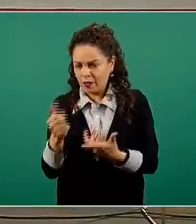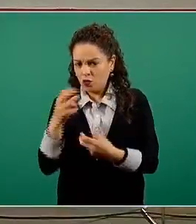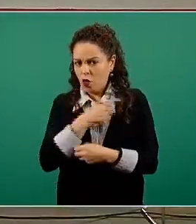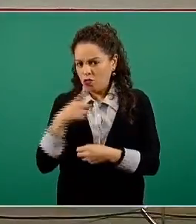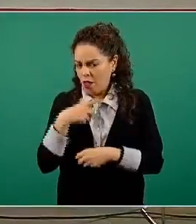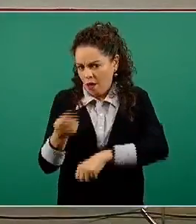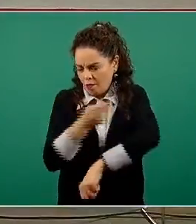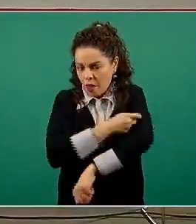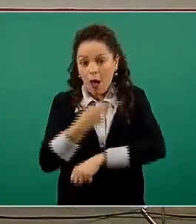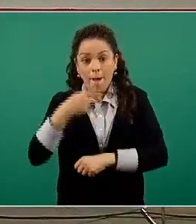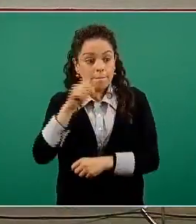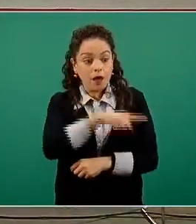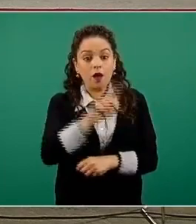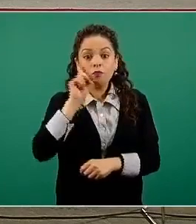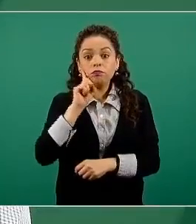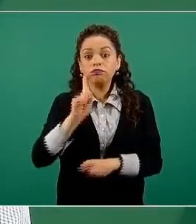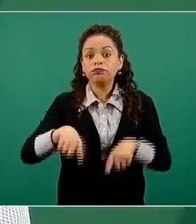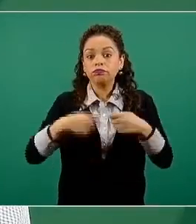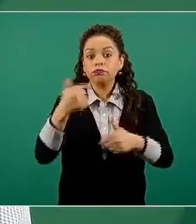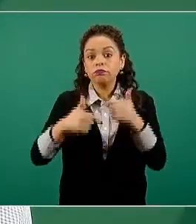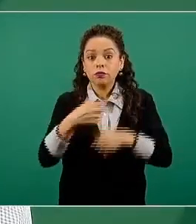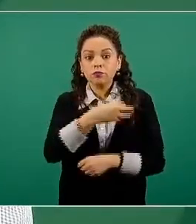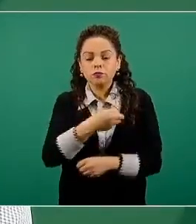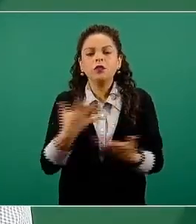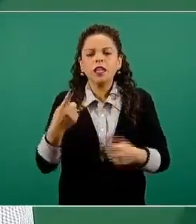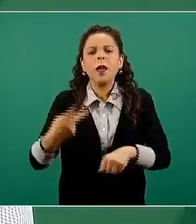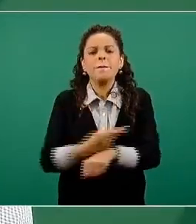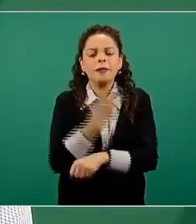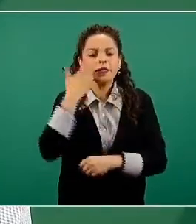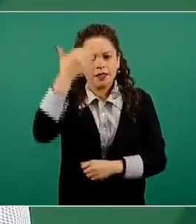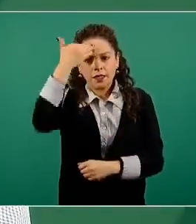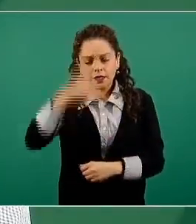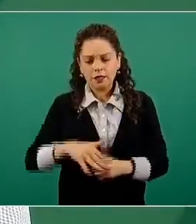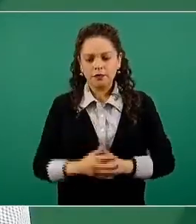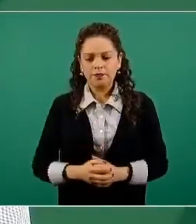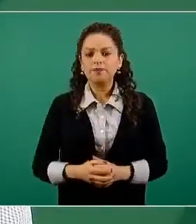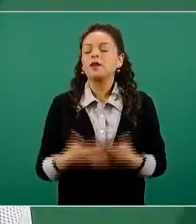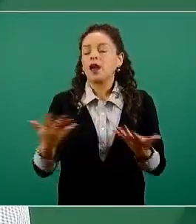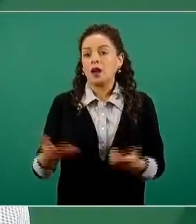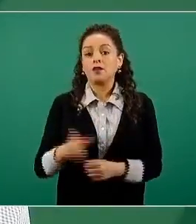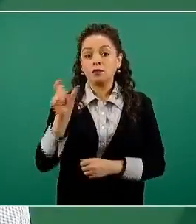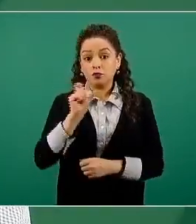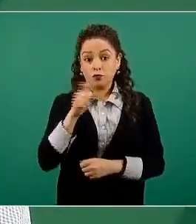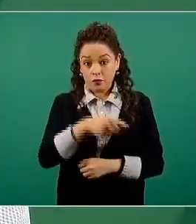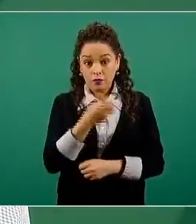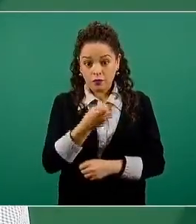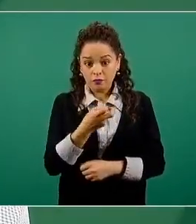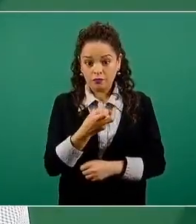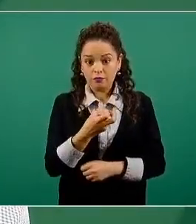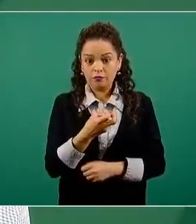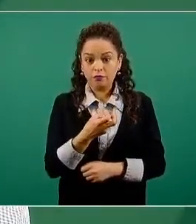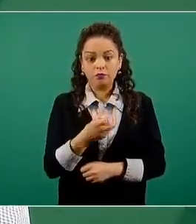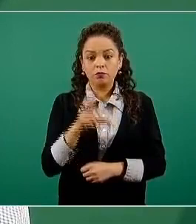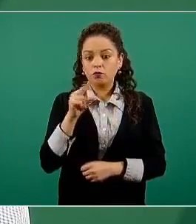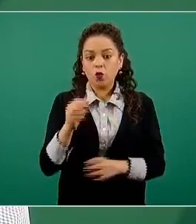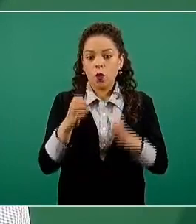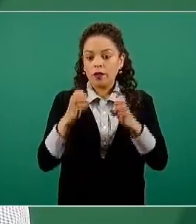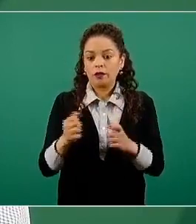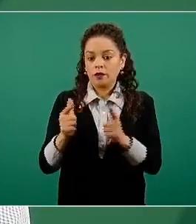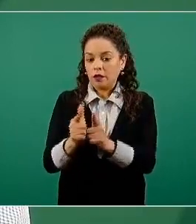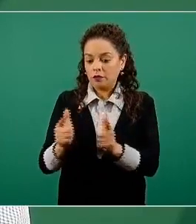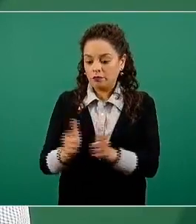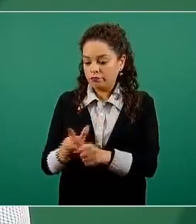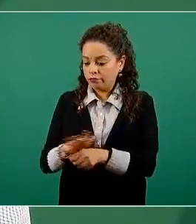ningún problema, pueden colocarse la vacuna. De hecho, en los lineamientos no se encuentran ellas en el grupo